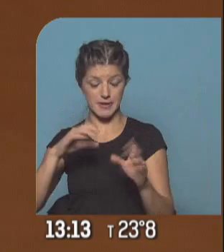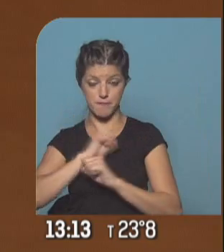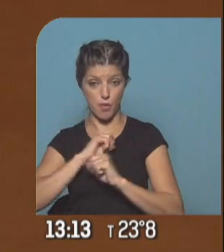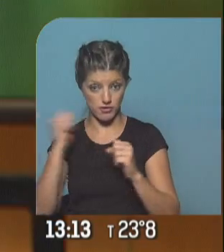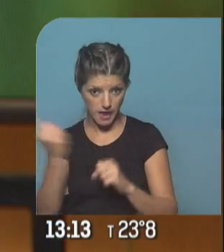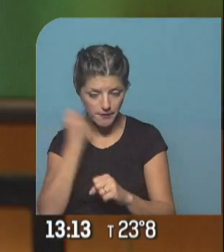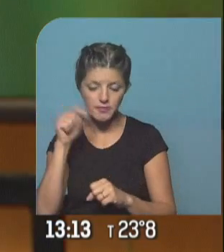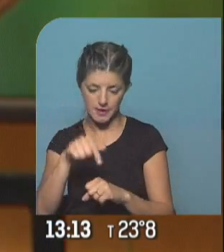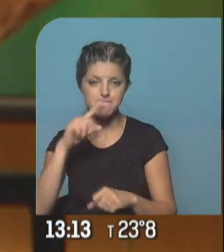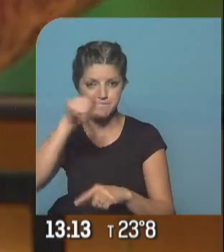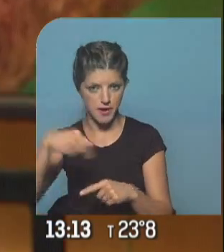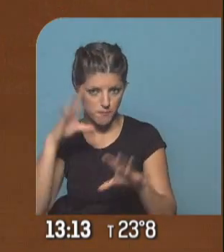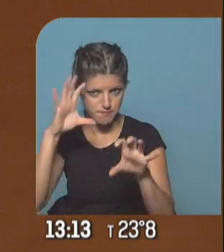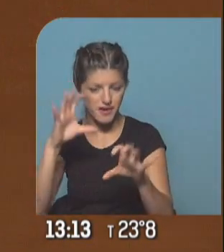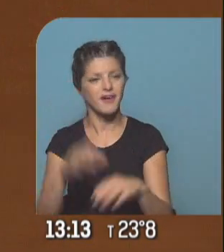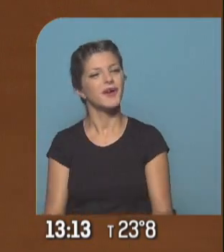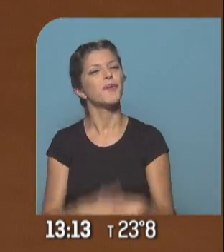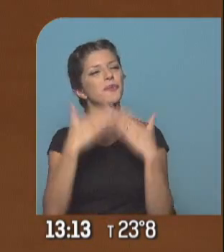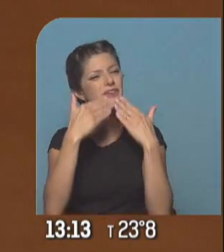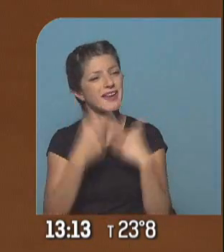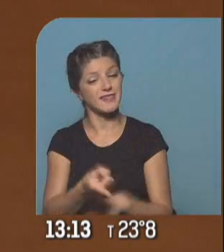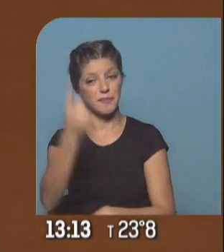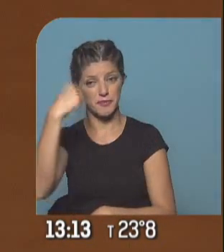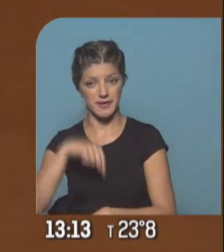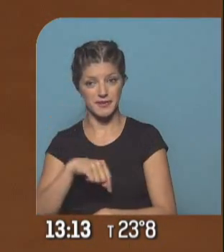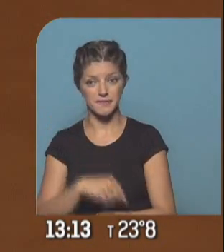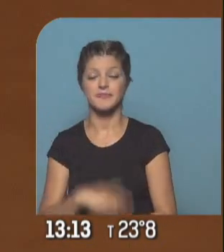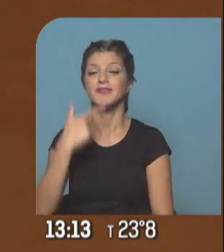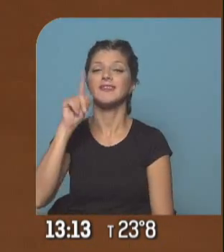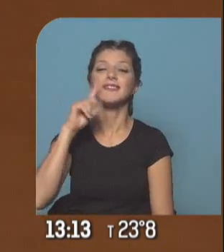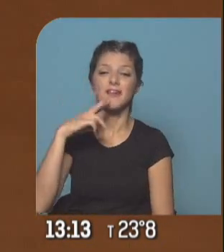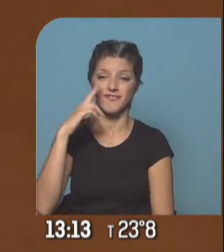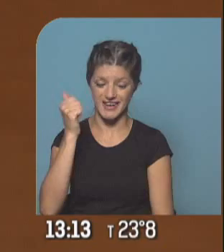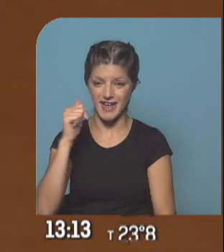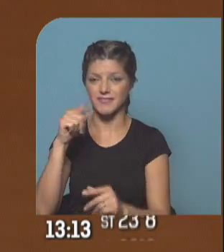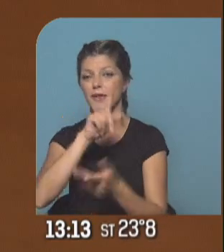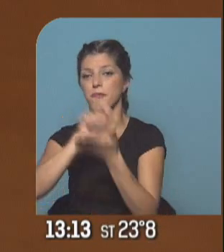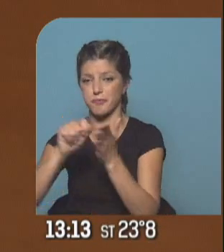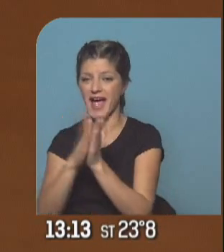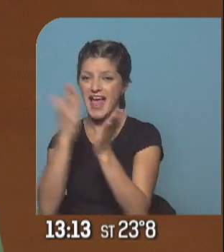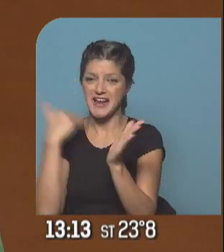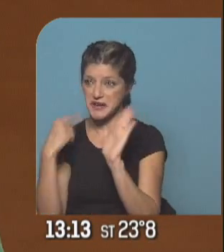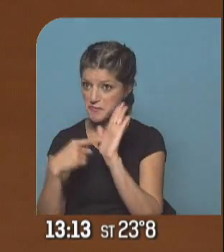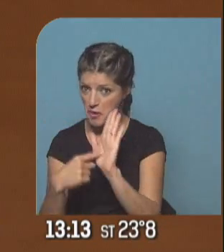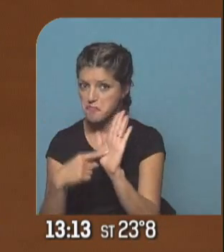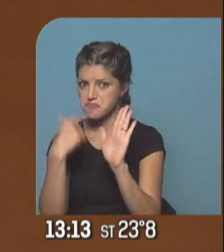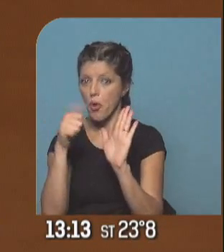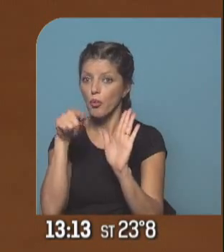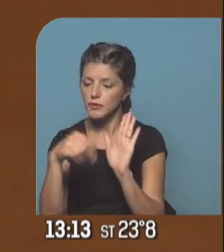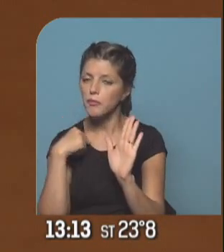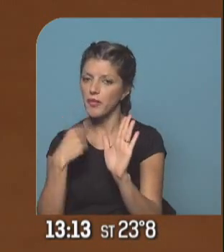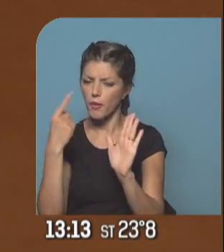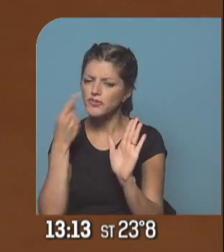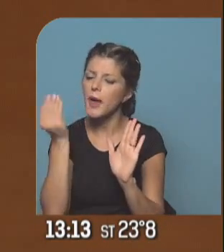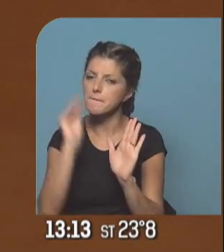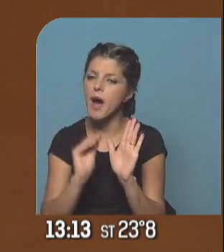estamos viendo. Claro. Te agradecemos mucho por haber estado con nosotros. Silvina Egui, autora de Viaje al fin del Amazonas, un libro en donde usted puede profundizar